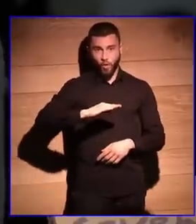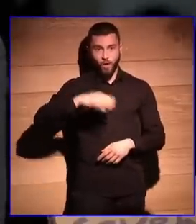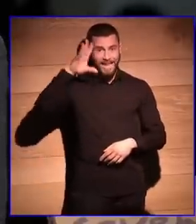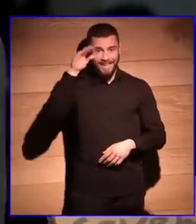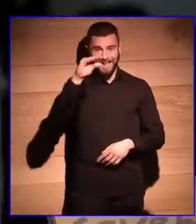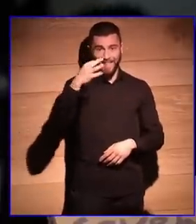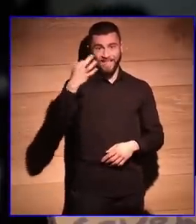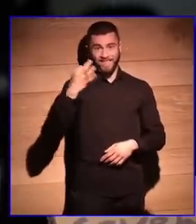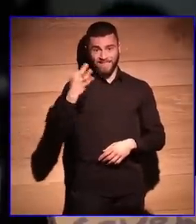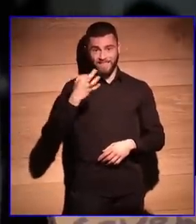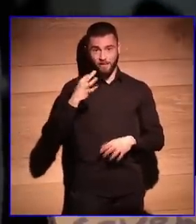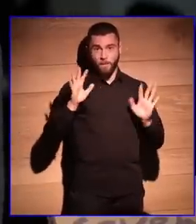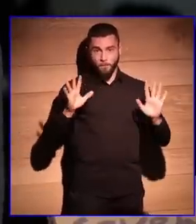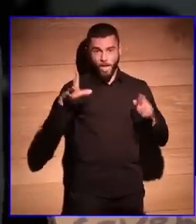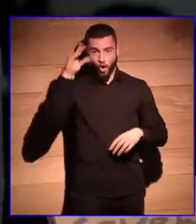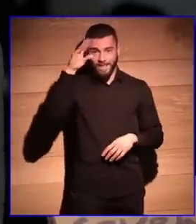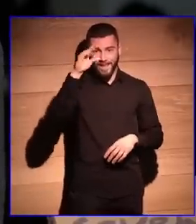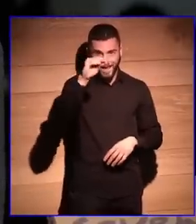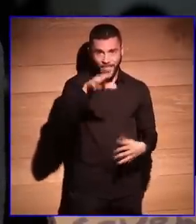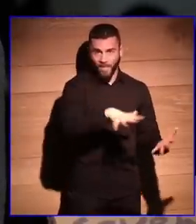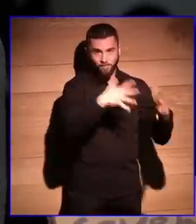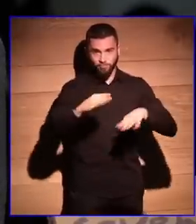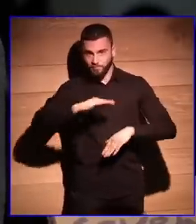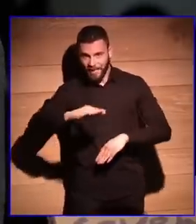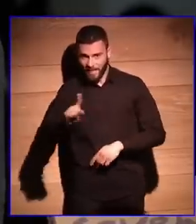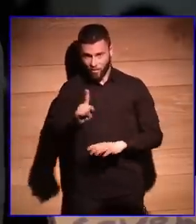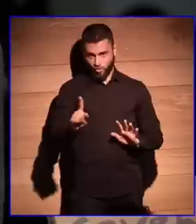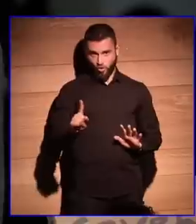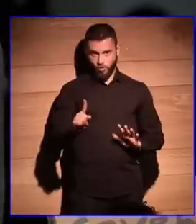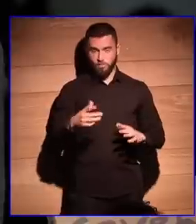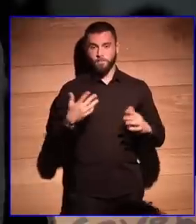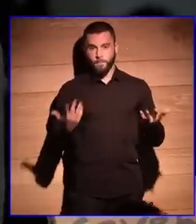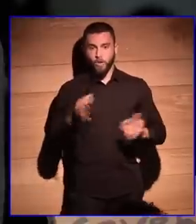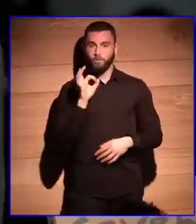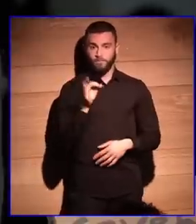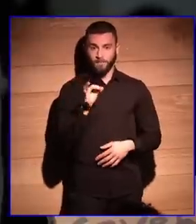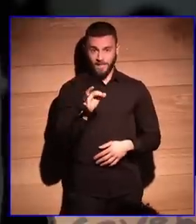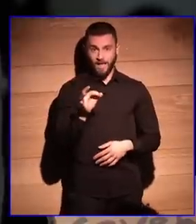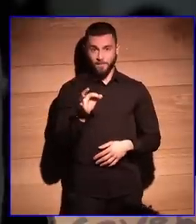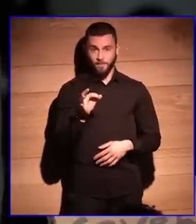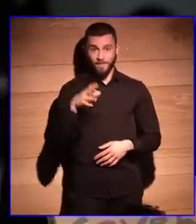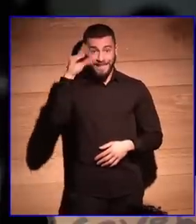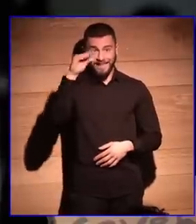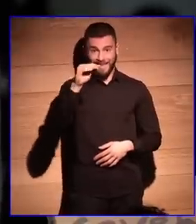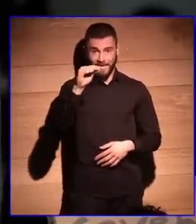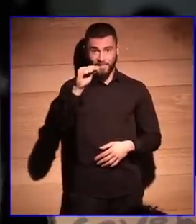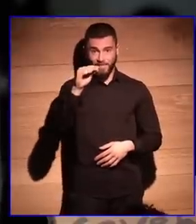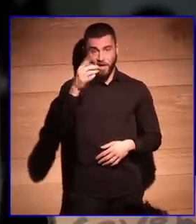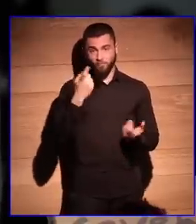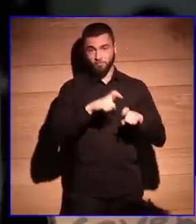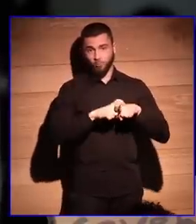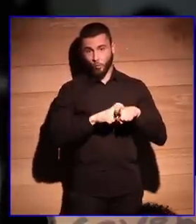inteligente. No que la inteligencia inevitablemente conduzca a la maldad. Lo que sí que es verdad es que la inteligencia no es una